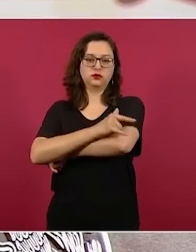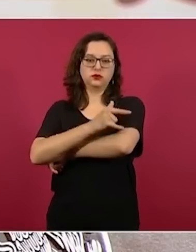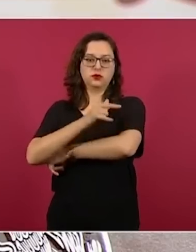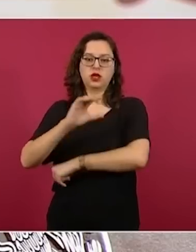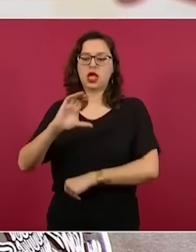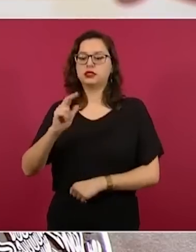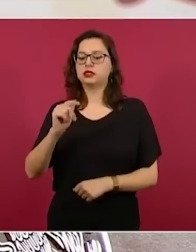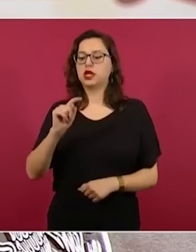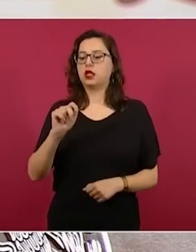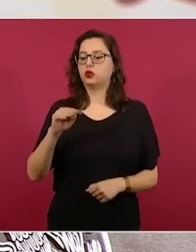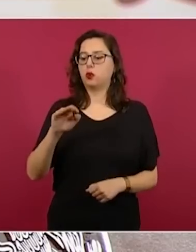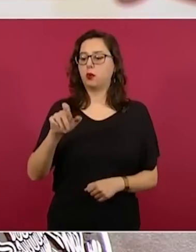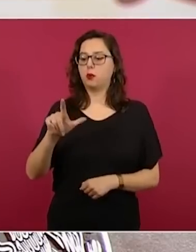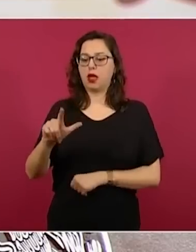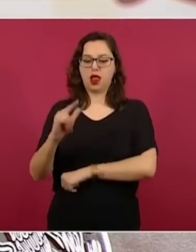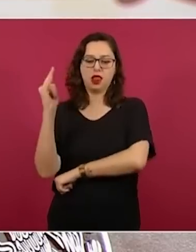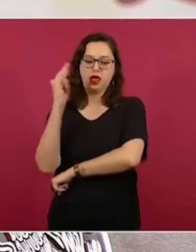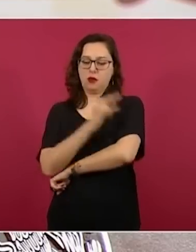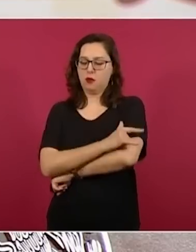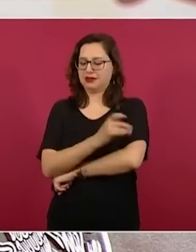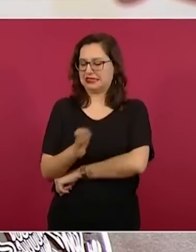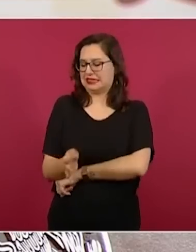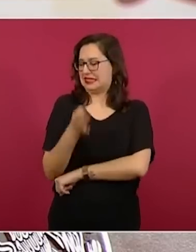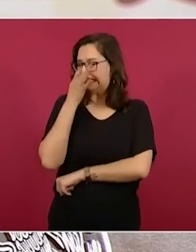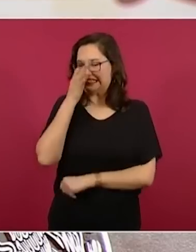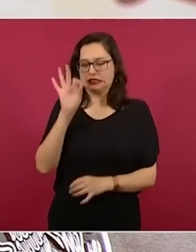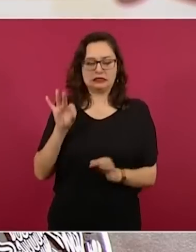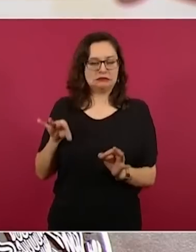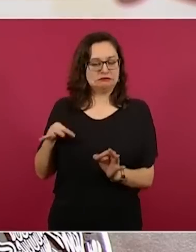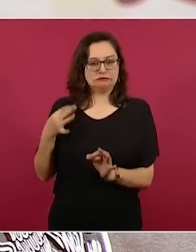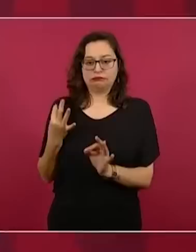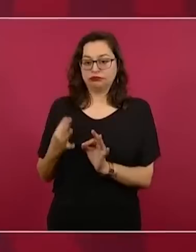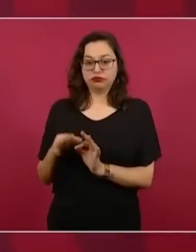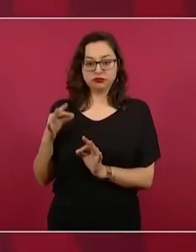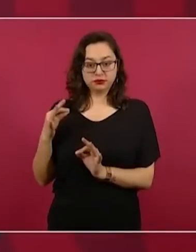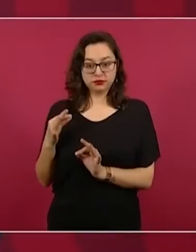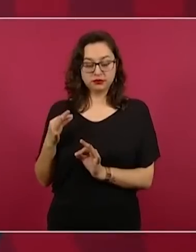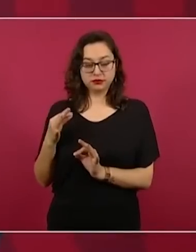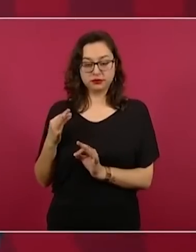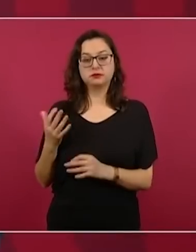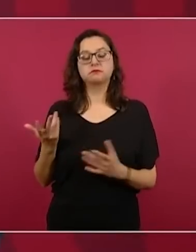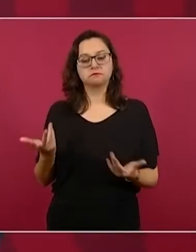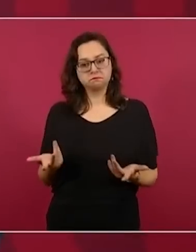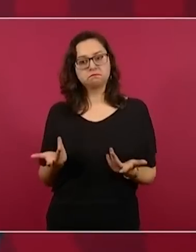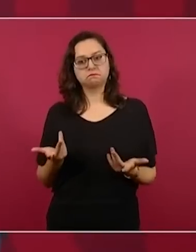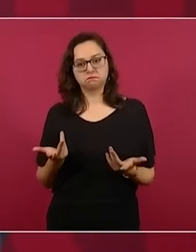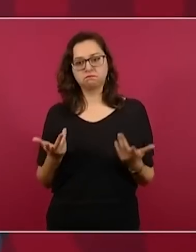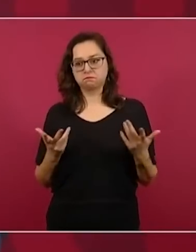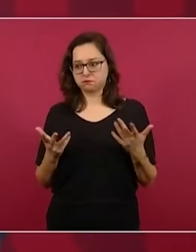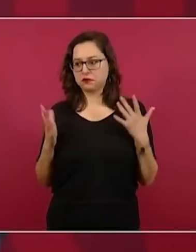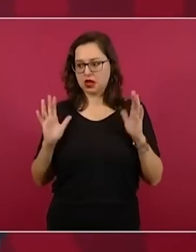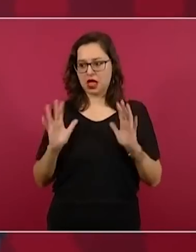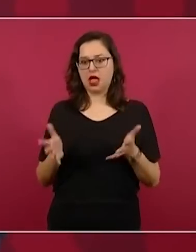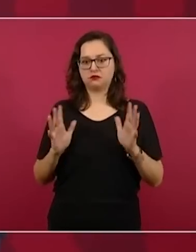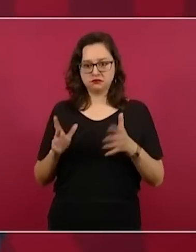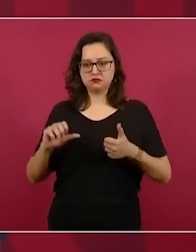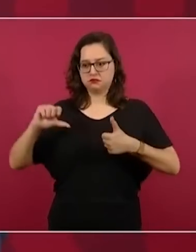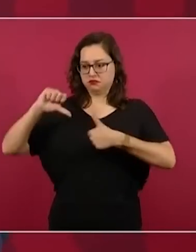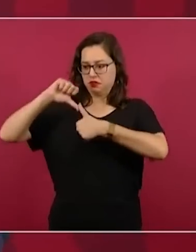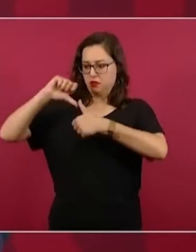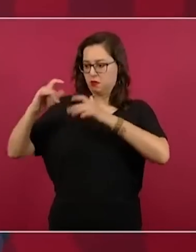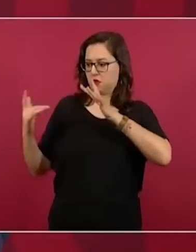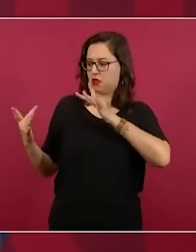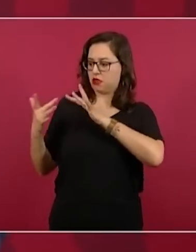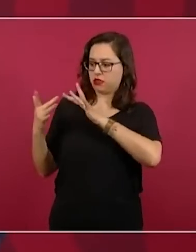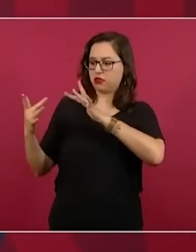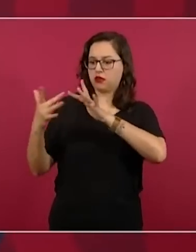nuevas tecnologías. En el Salón Tesorería, el presidente Andrés Manuel López Obrador señaló que su gobierno trabaja en presentar el proyecto de la